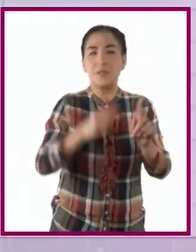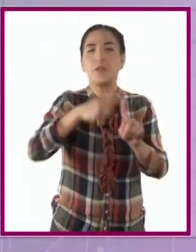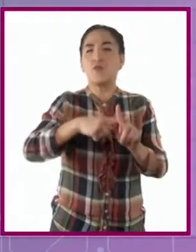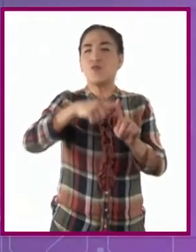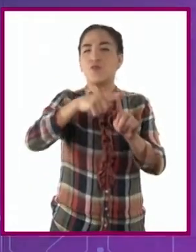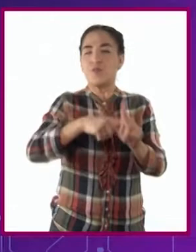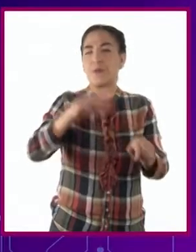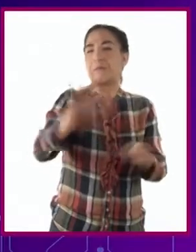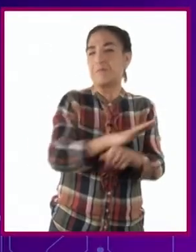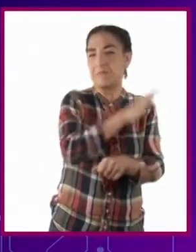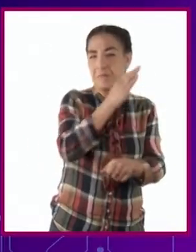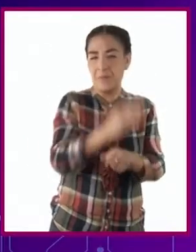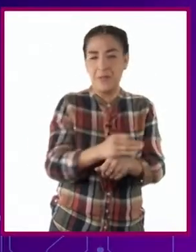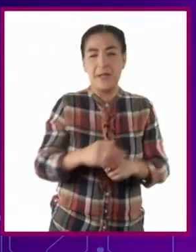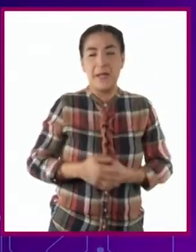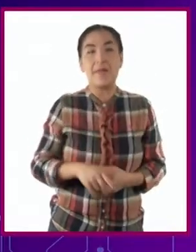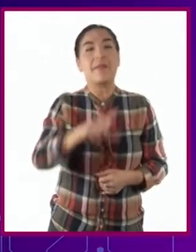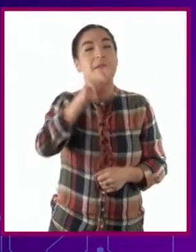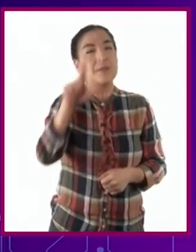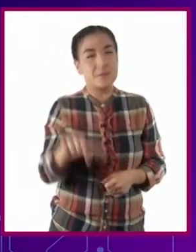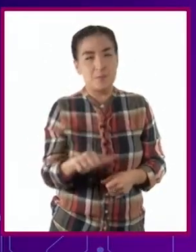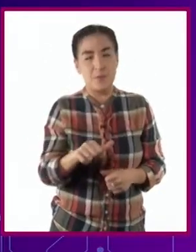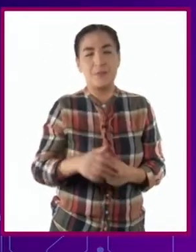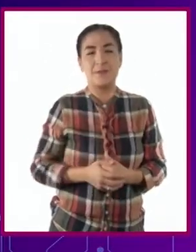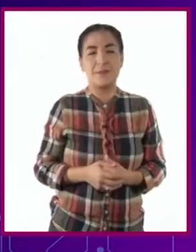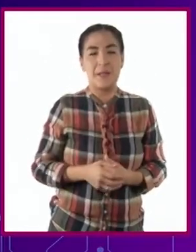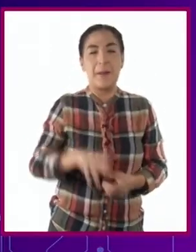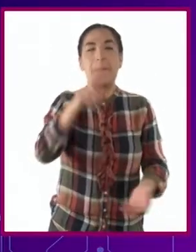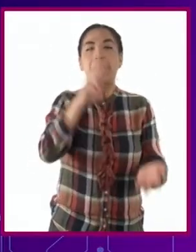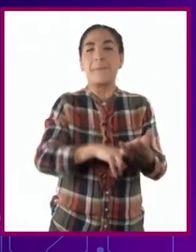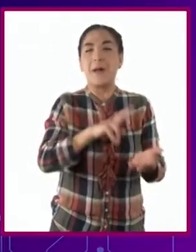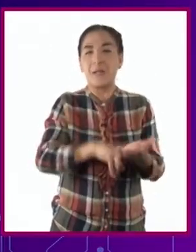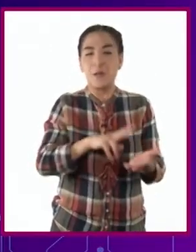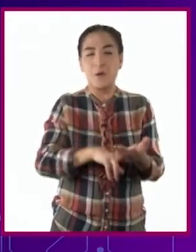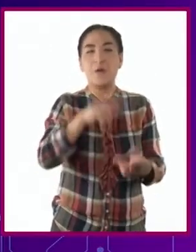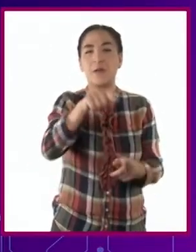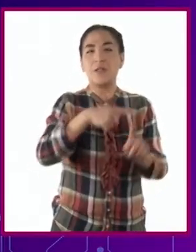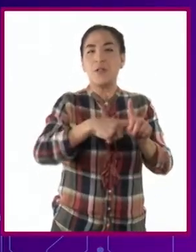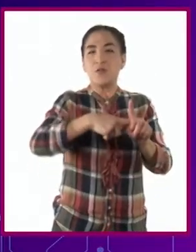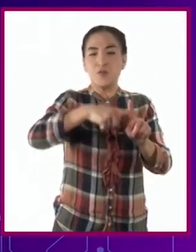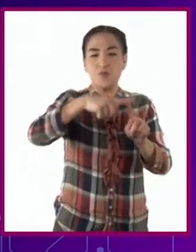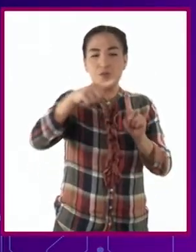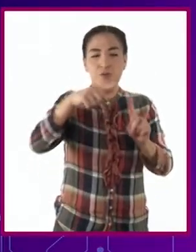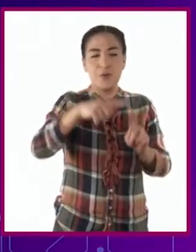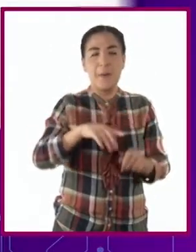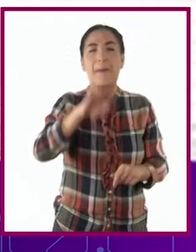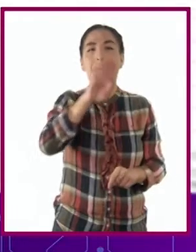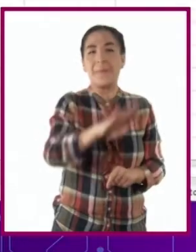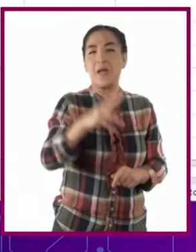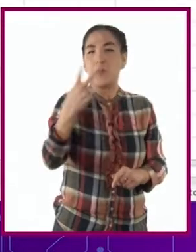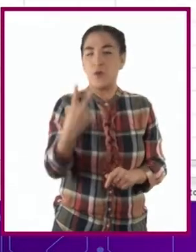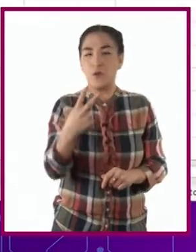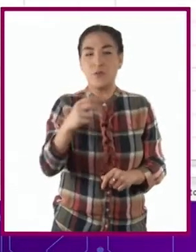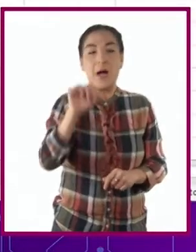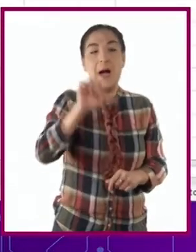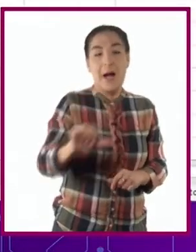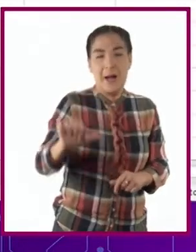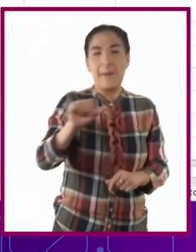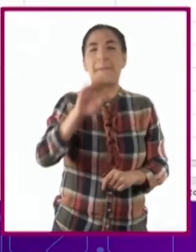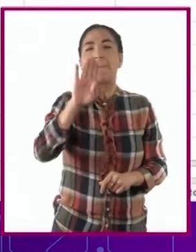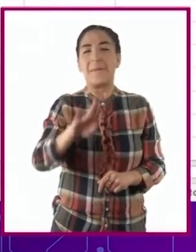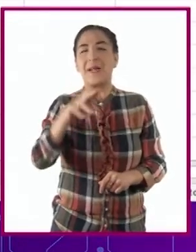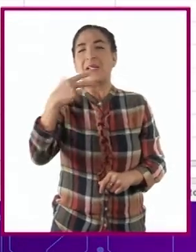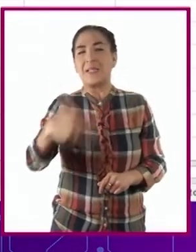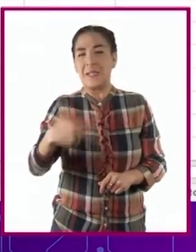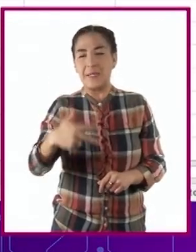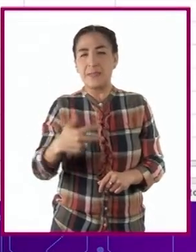promedio. Luego, seleccionamos los valores de la temperatura B2 a B13, lo que en la imagen